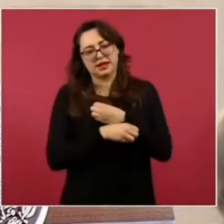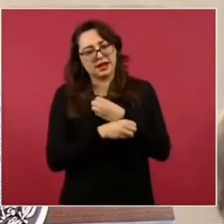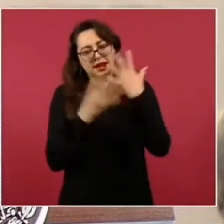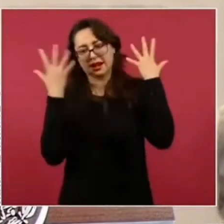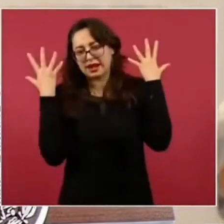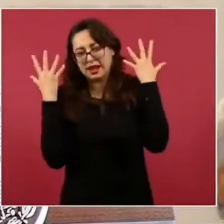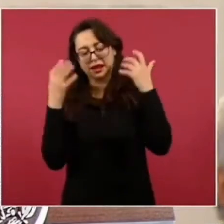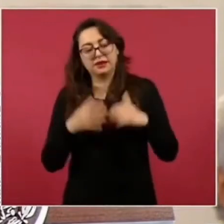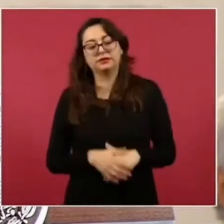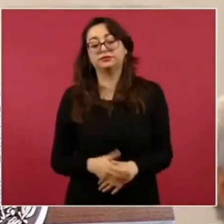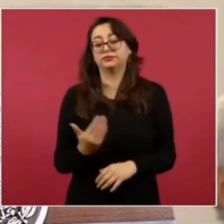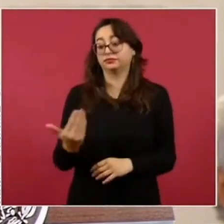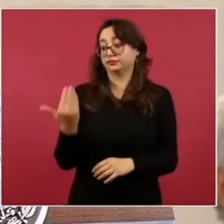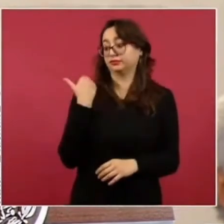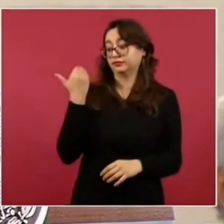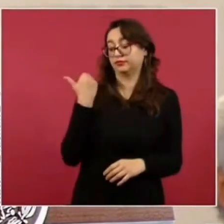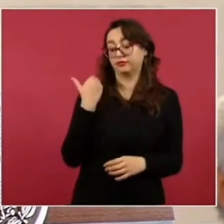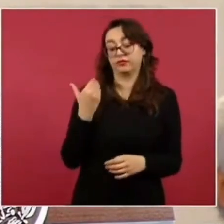porque